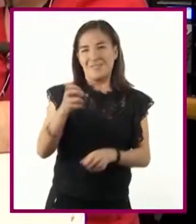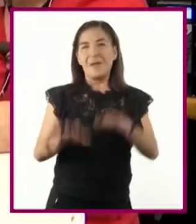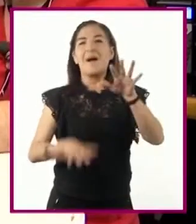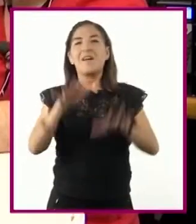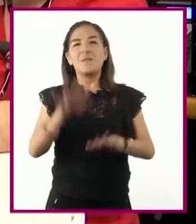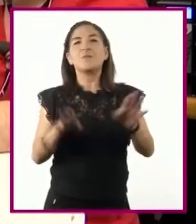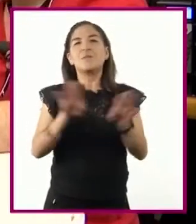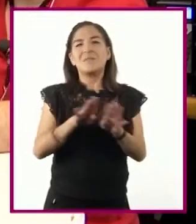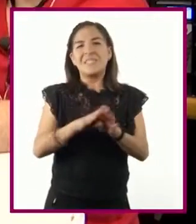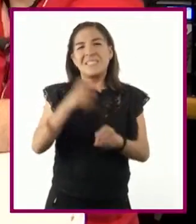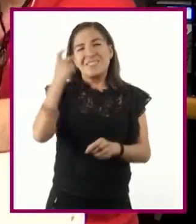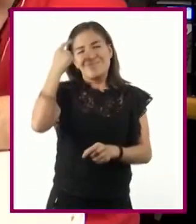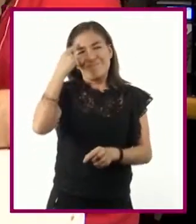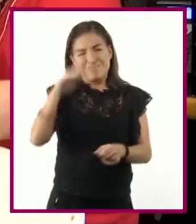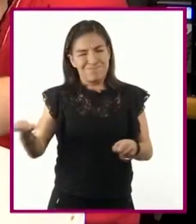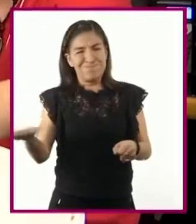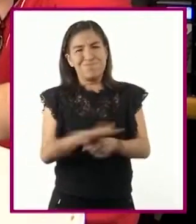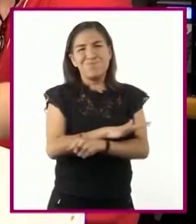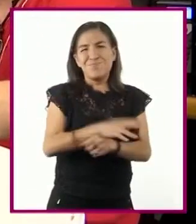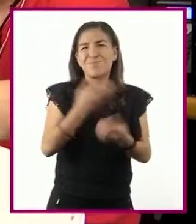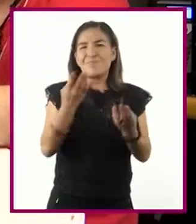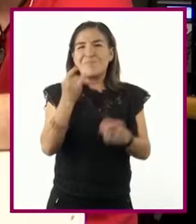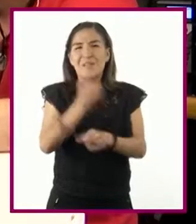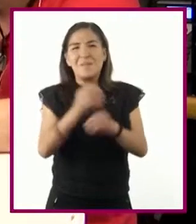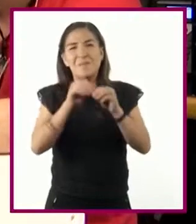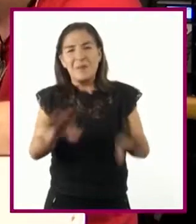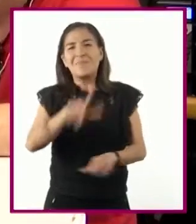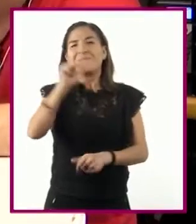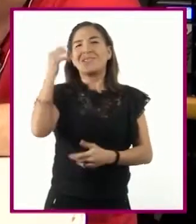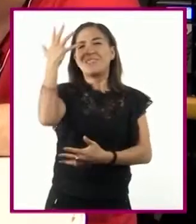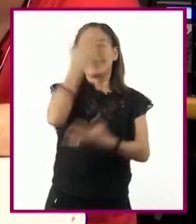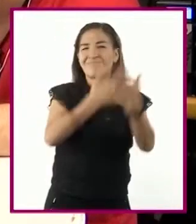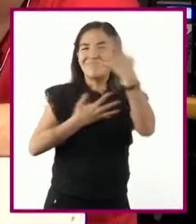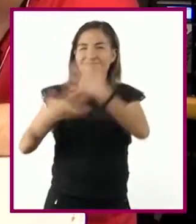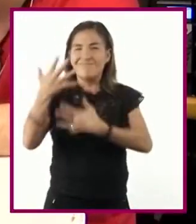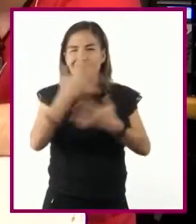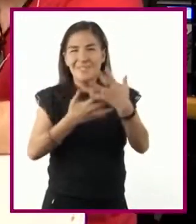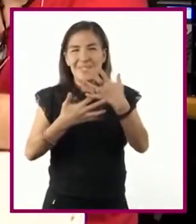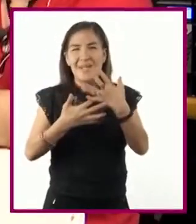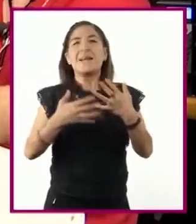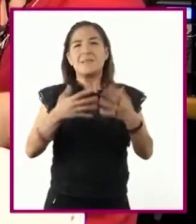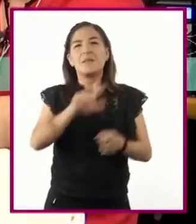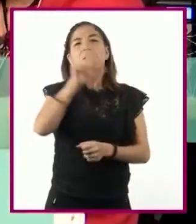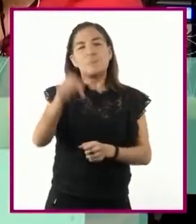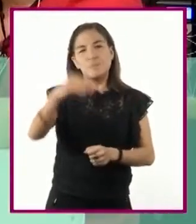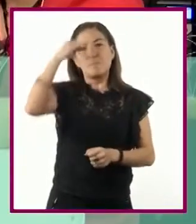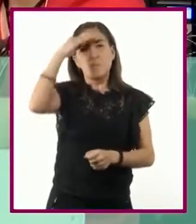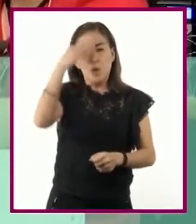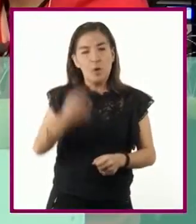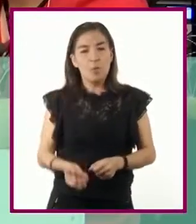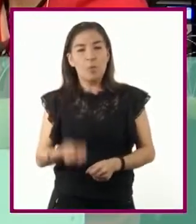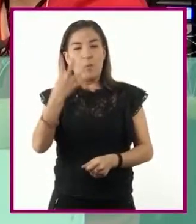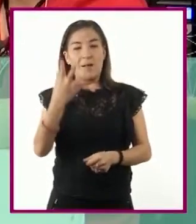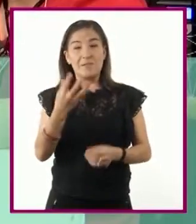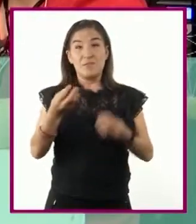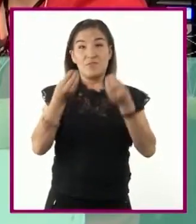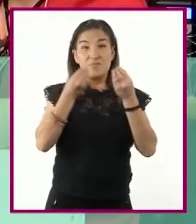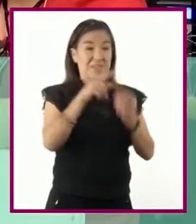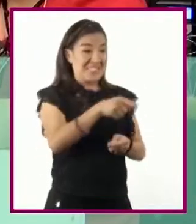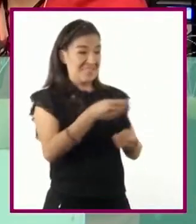nos saturamos y confundimos. Cierto. Reiteramos, cantidad no